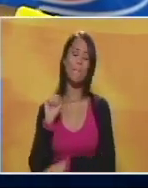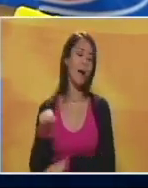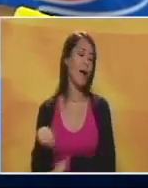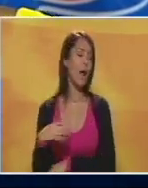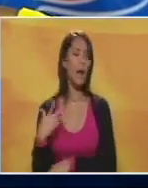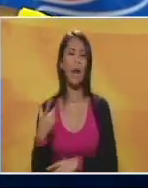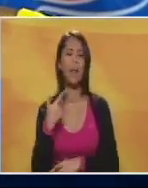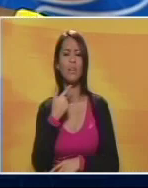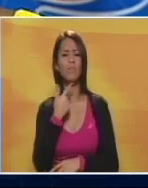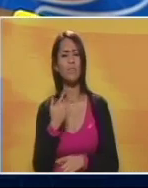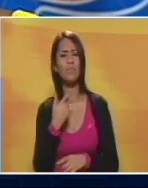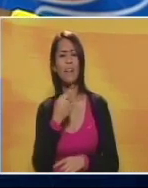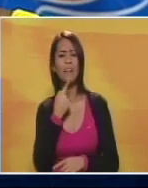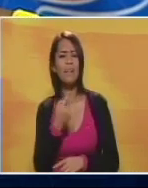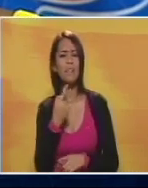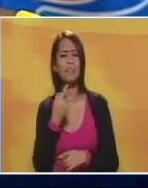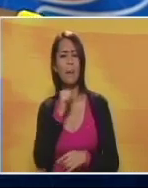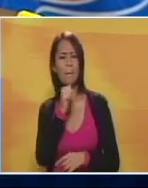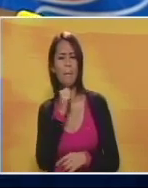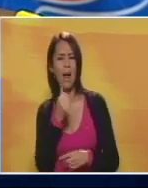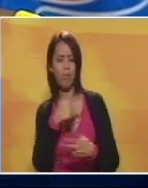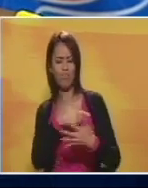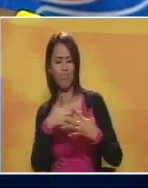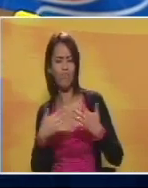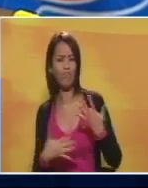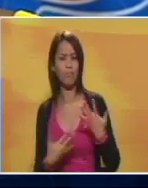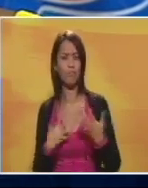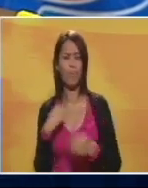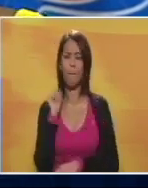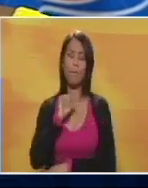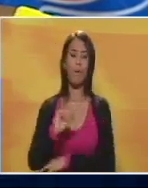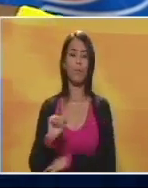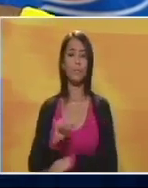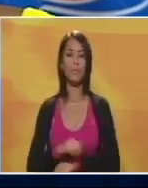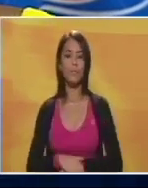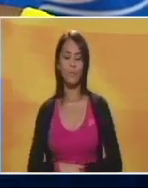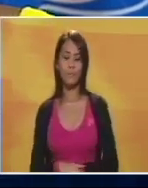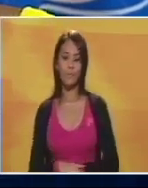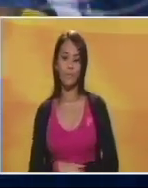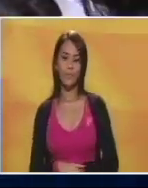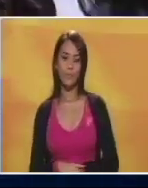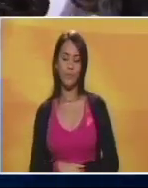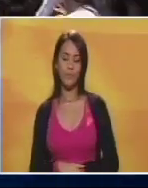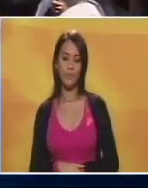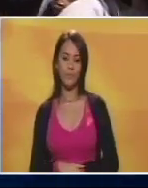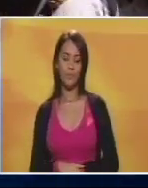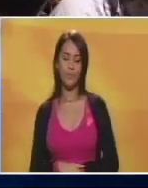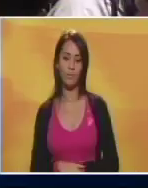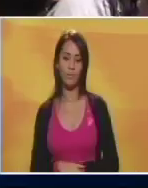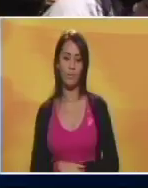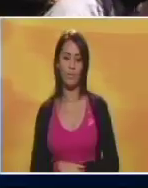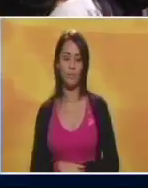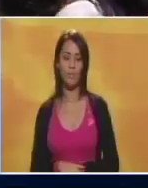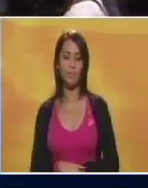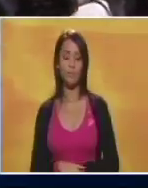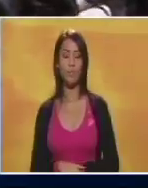a cualquier mal comentario que se haga sobre él,